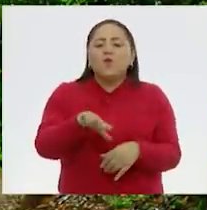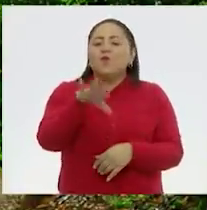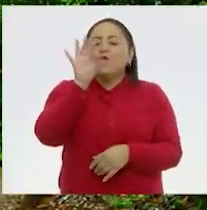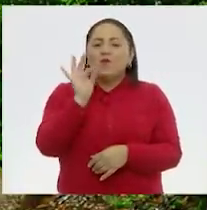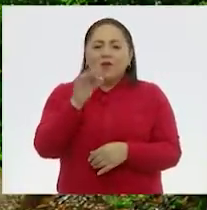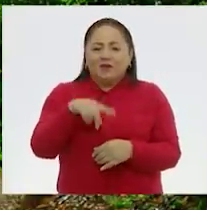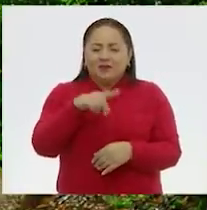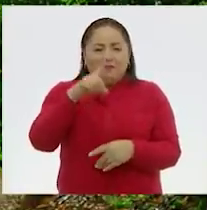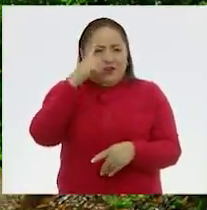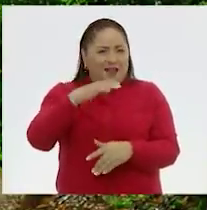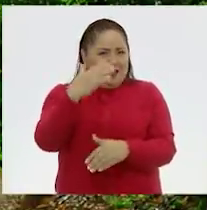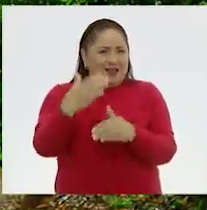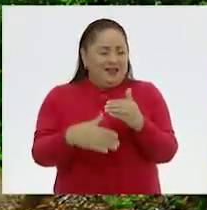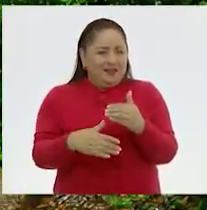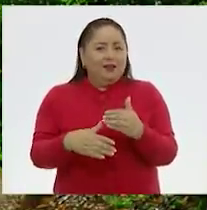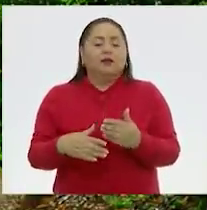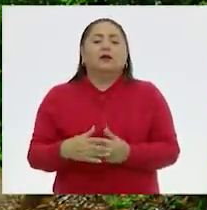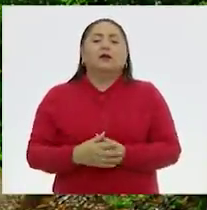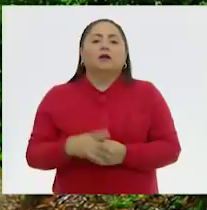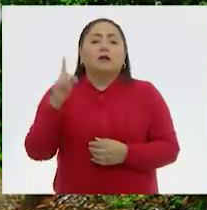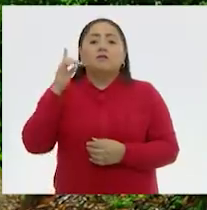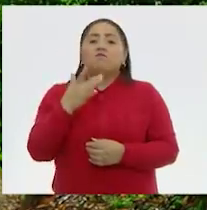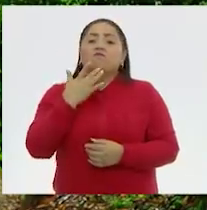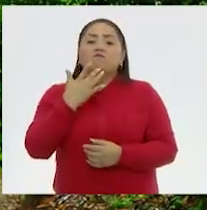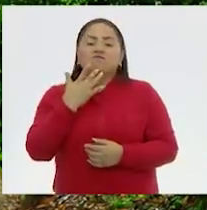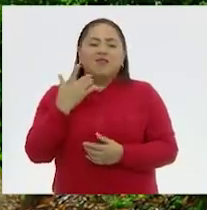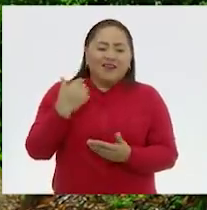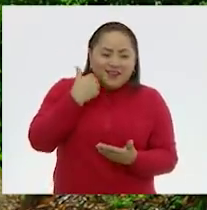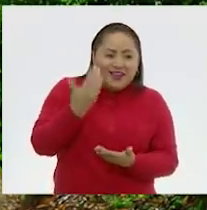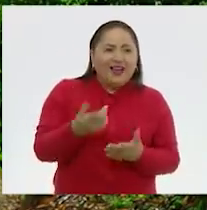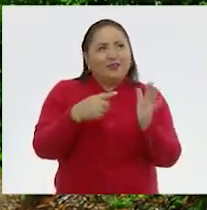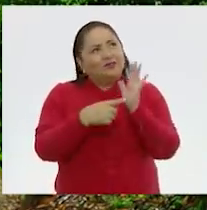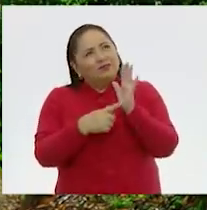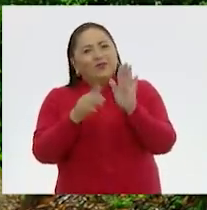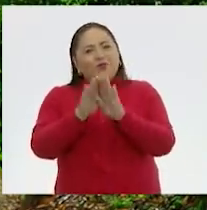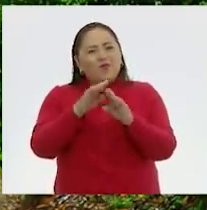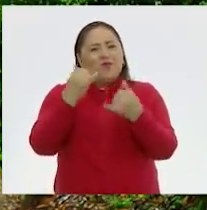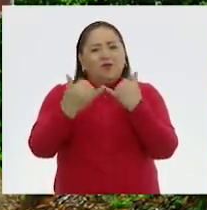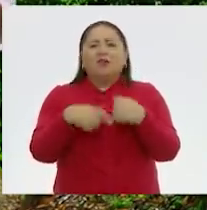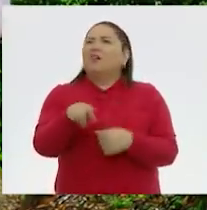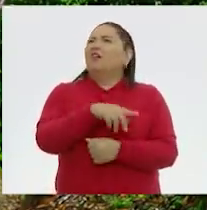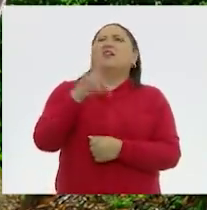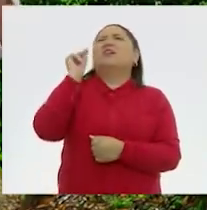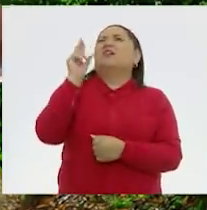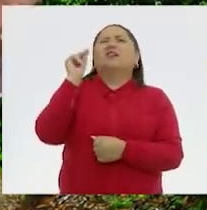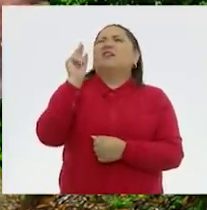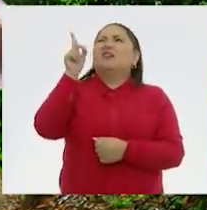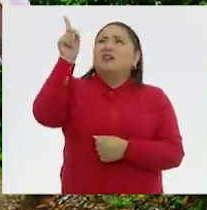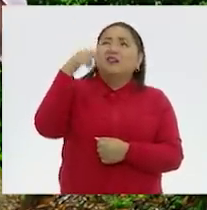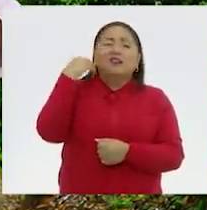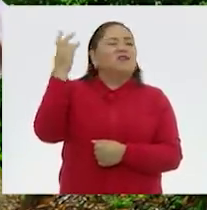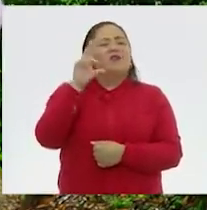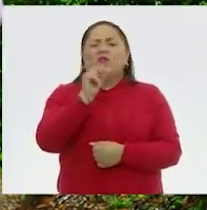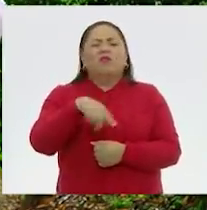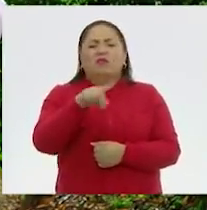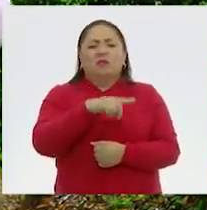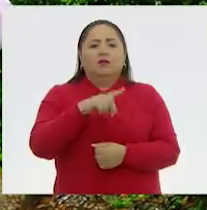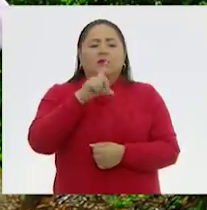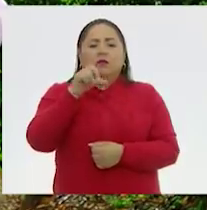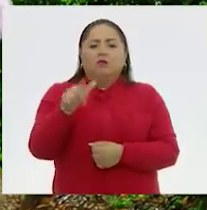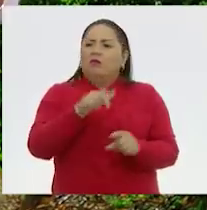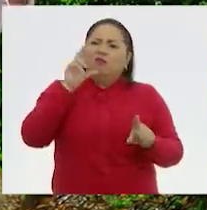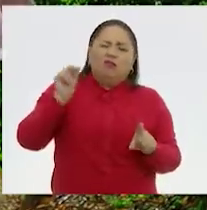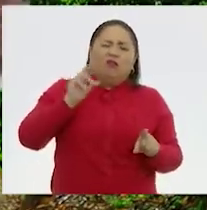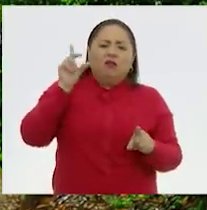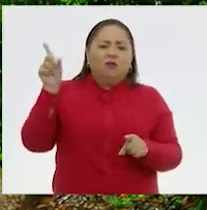iban a concluir. El dinosaurio proponía y proponía, pero los demás no querían jugar a lo que él quería y